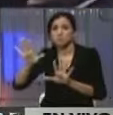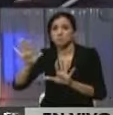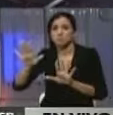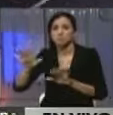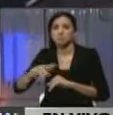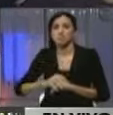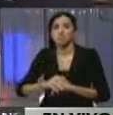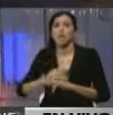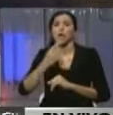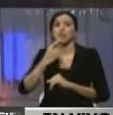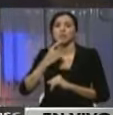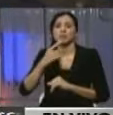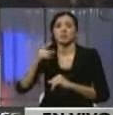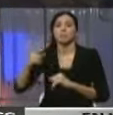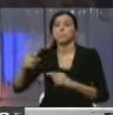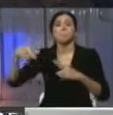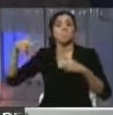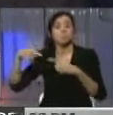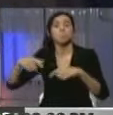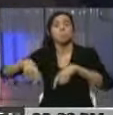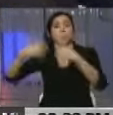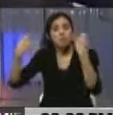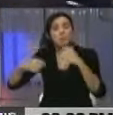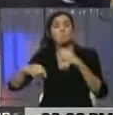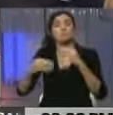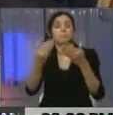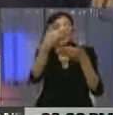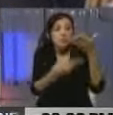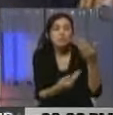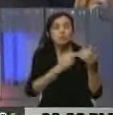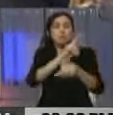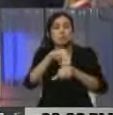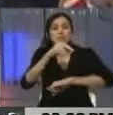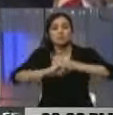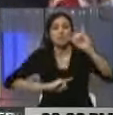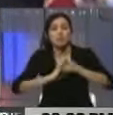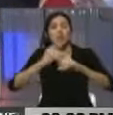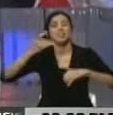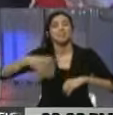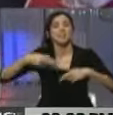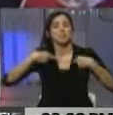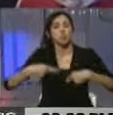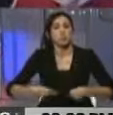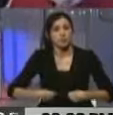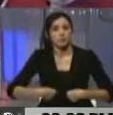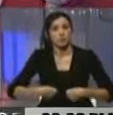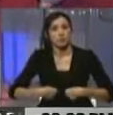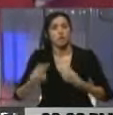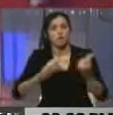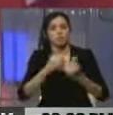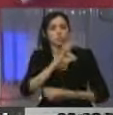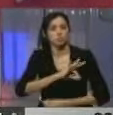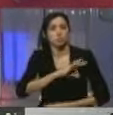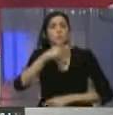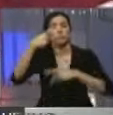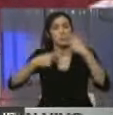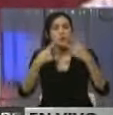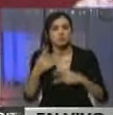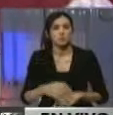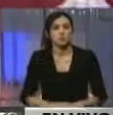inconstitucionalmente, violando los pactos nacionales e internacionales del derecho humanitario, económico, social y